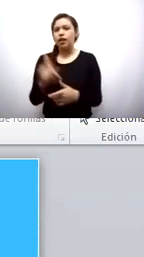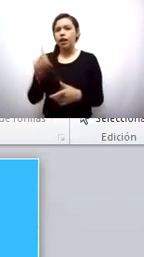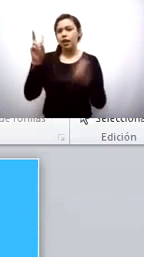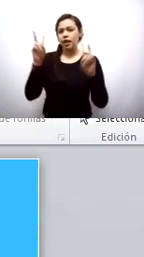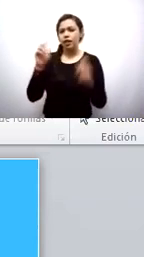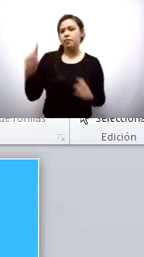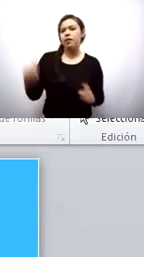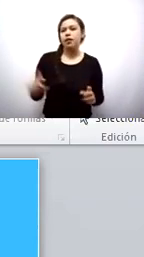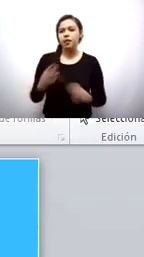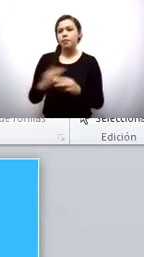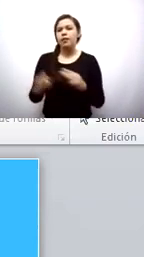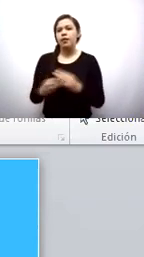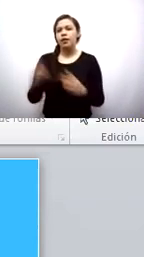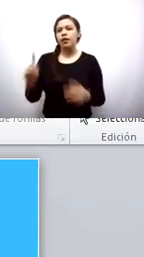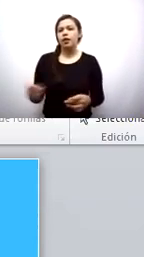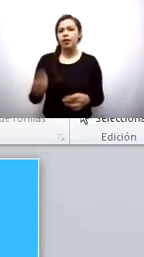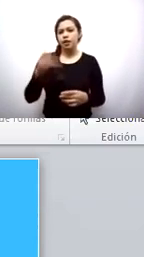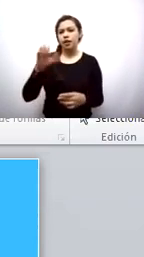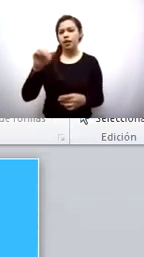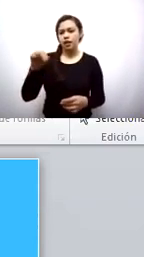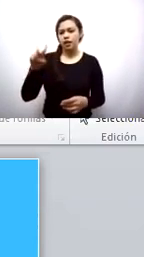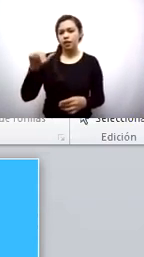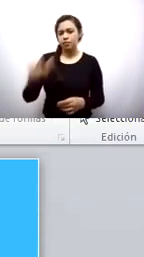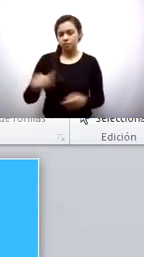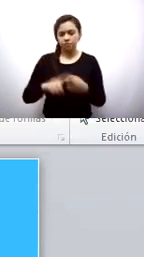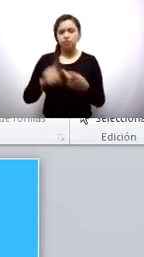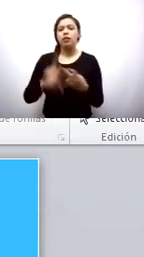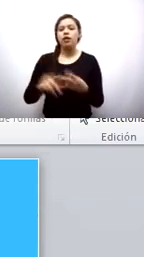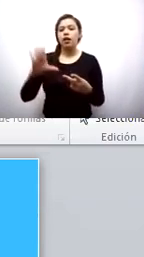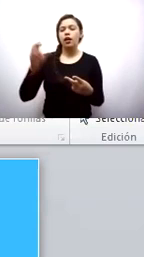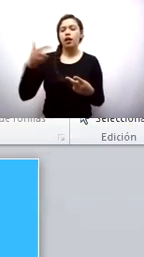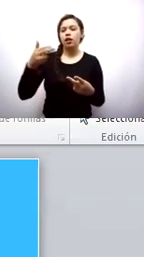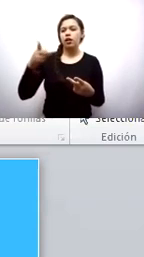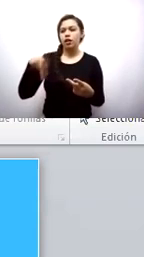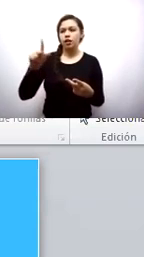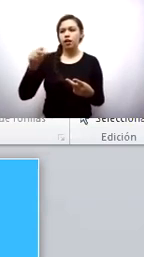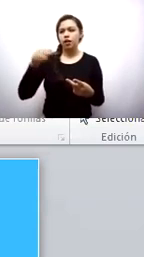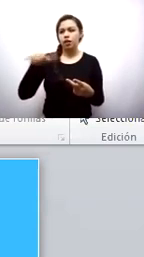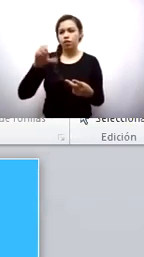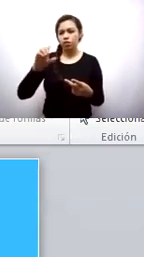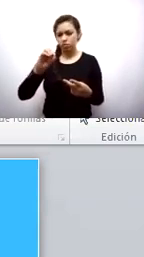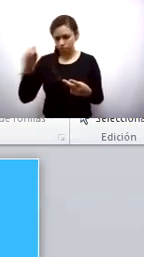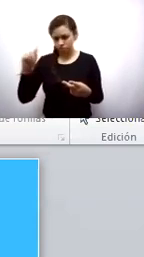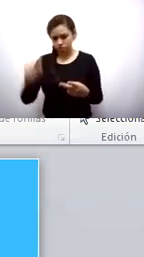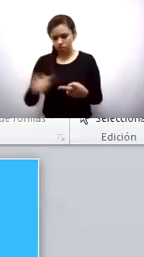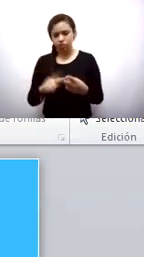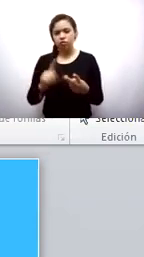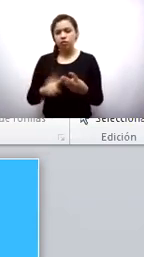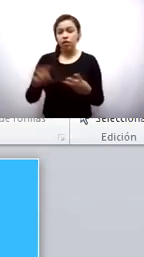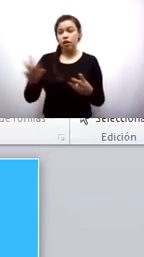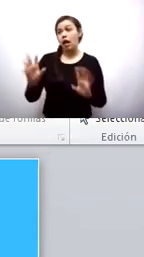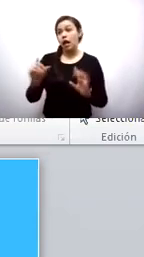bueno, ya vimos, por ejemplo, Canva, ya se analizó lo que es Kahoot, ya se analizó, pues incluso hasta las redes